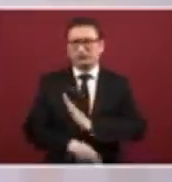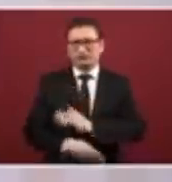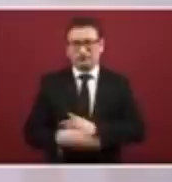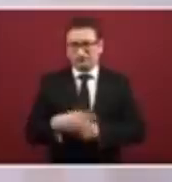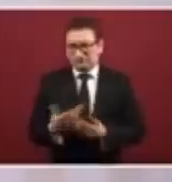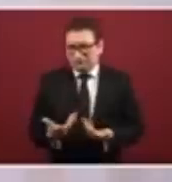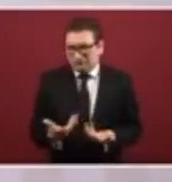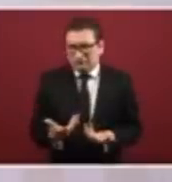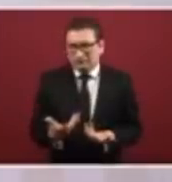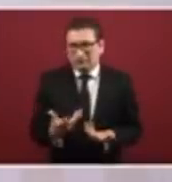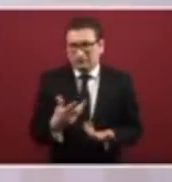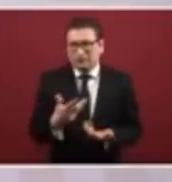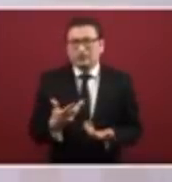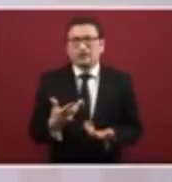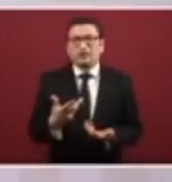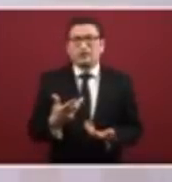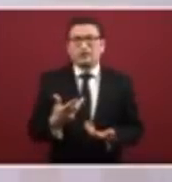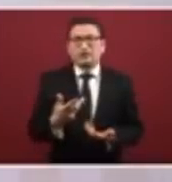y nos dejan